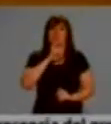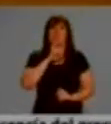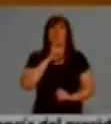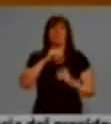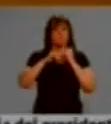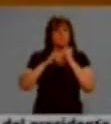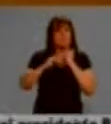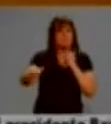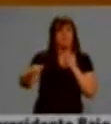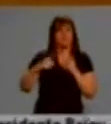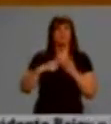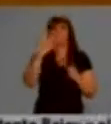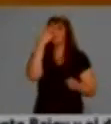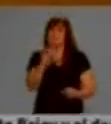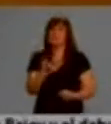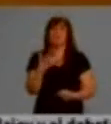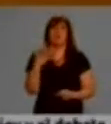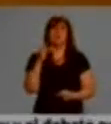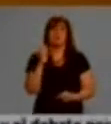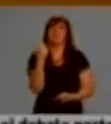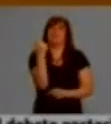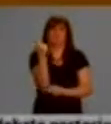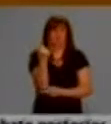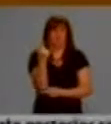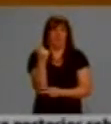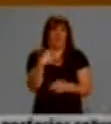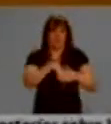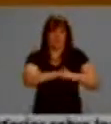seriedad y de solvencia.